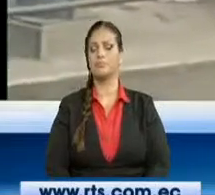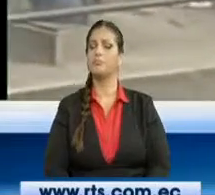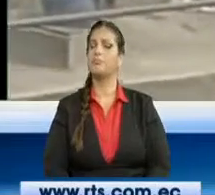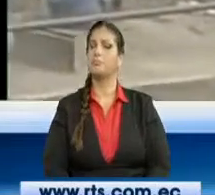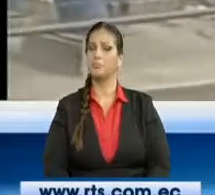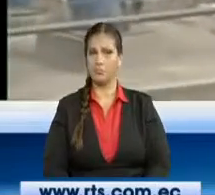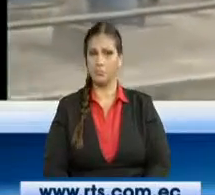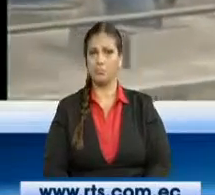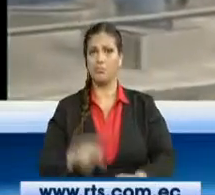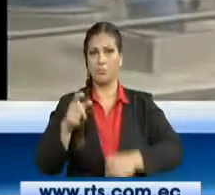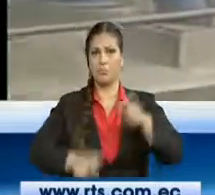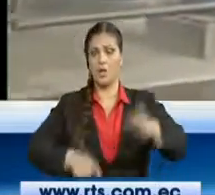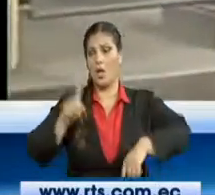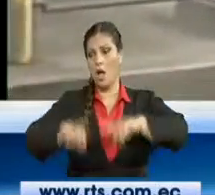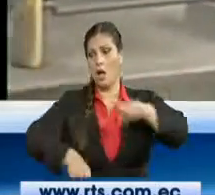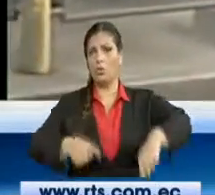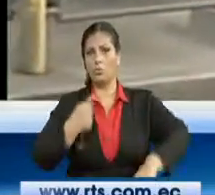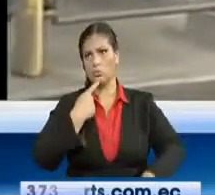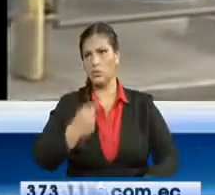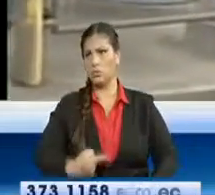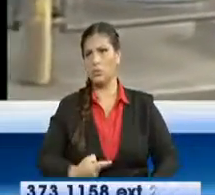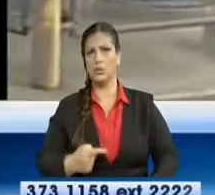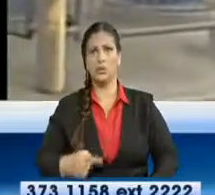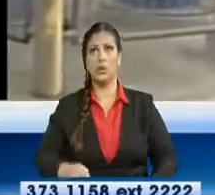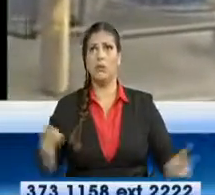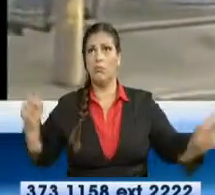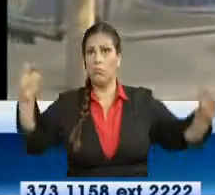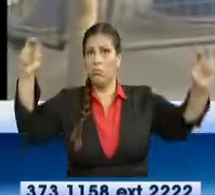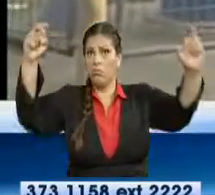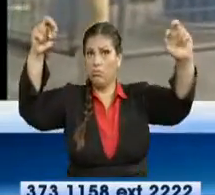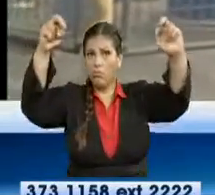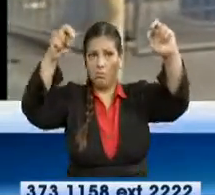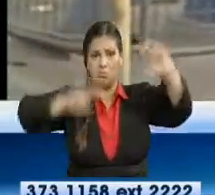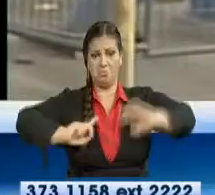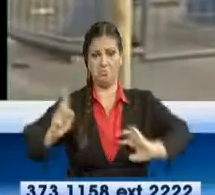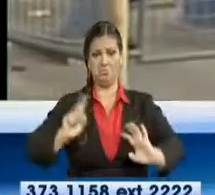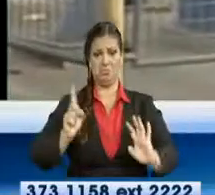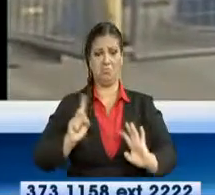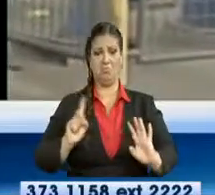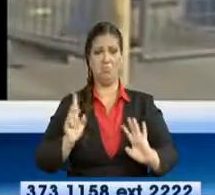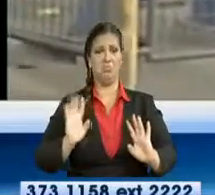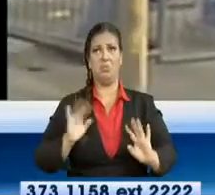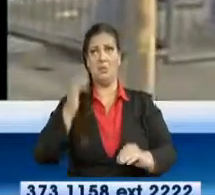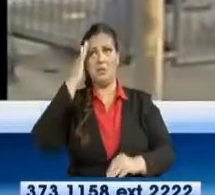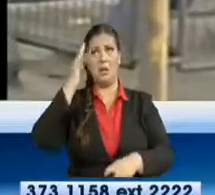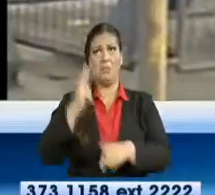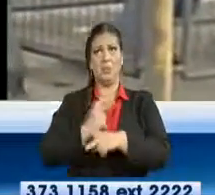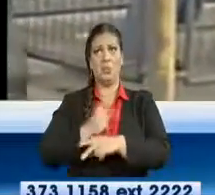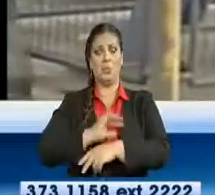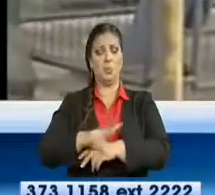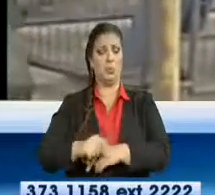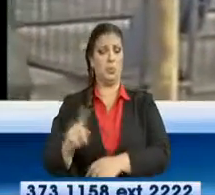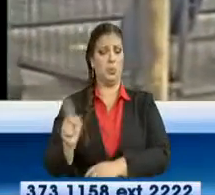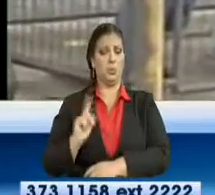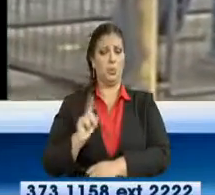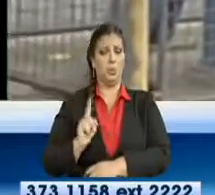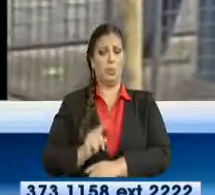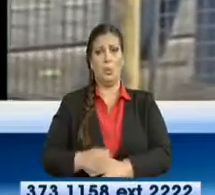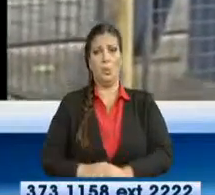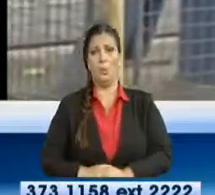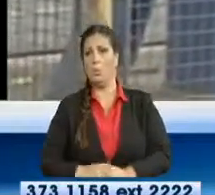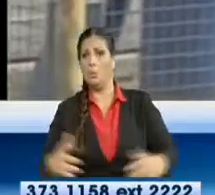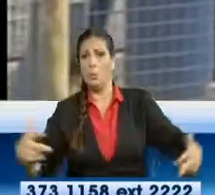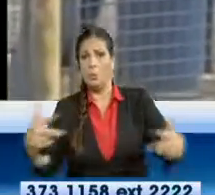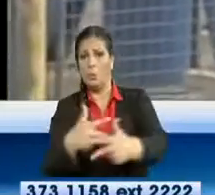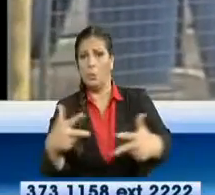debajo del paso peatonal elevado. Bueno, esa es una excusa, ¿no? Para que no ser víctimas de asaltos acá en